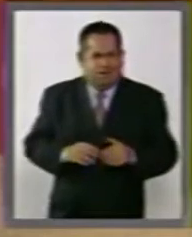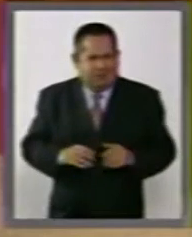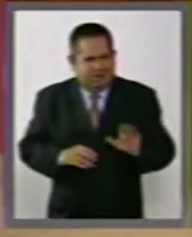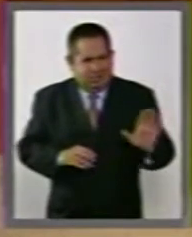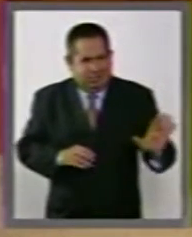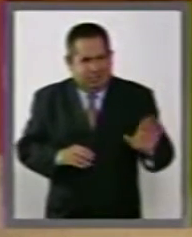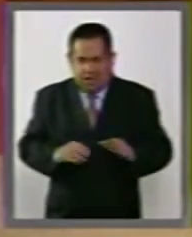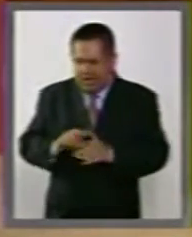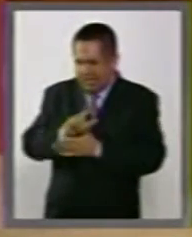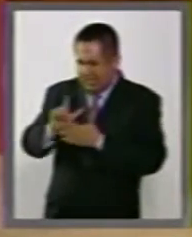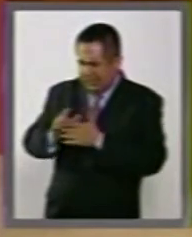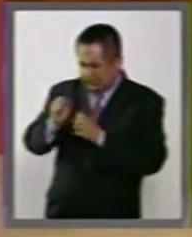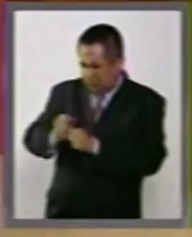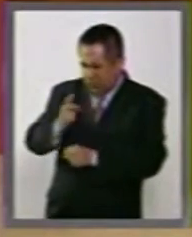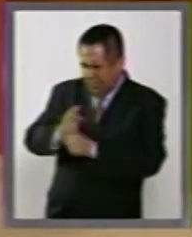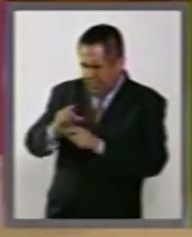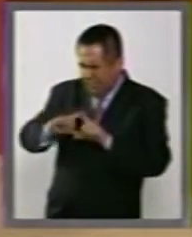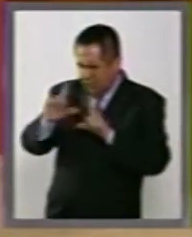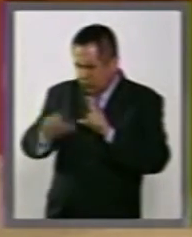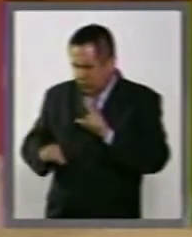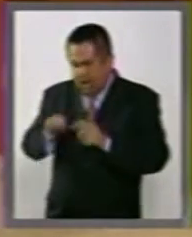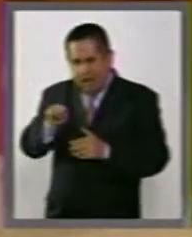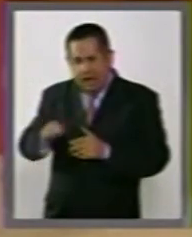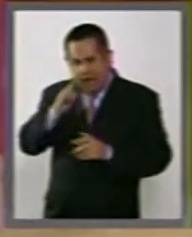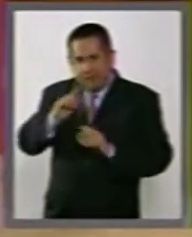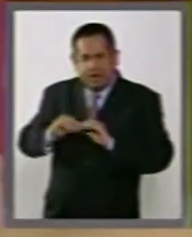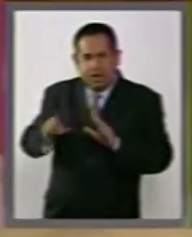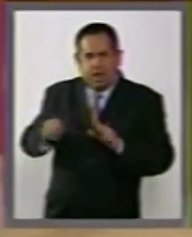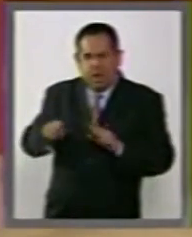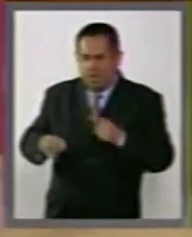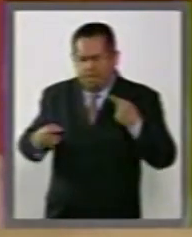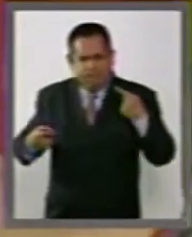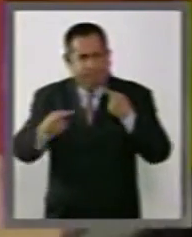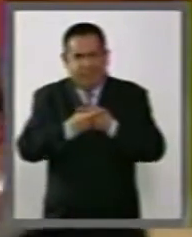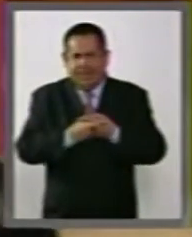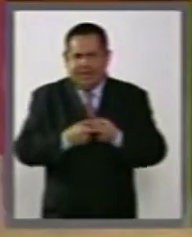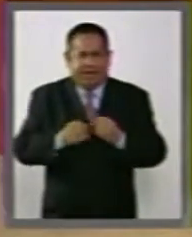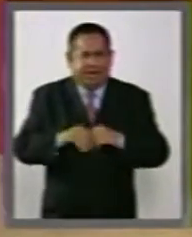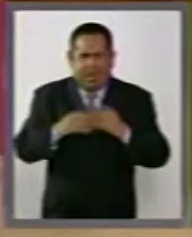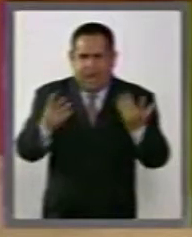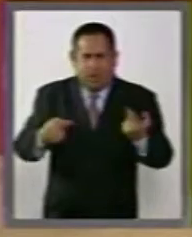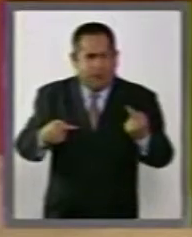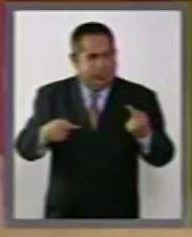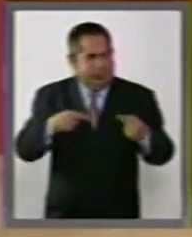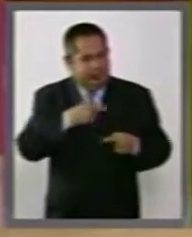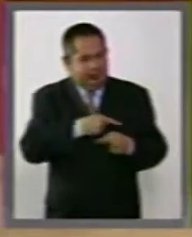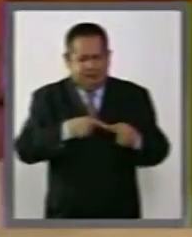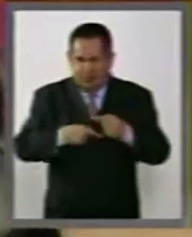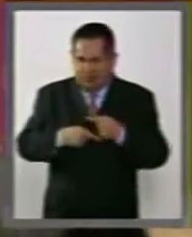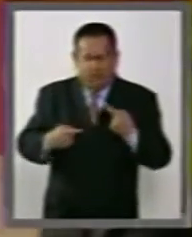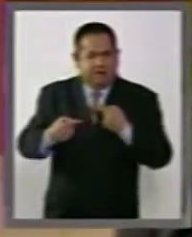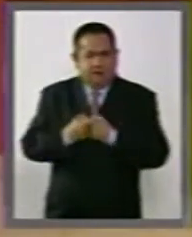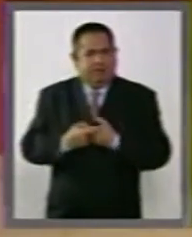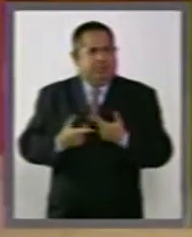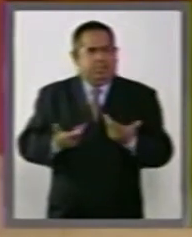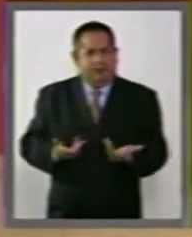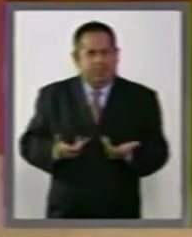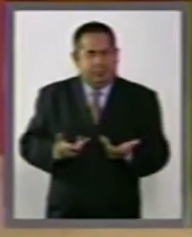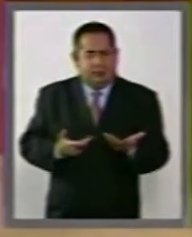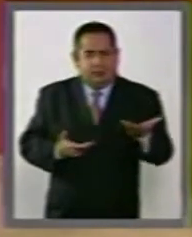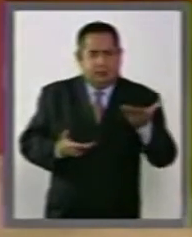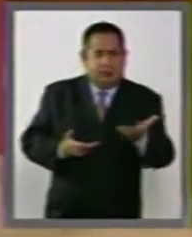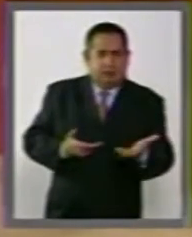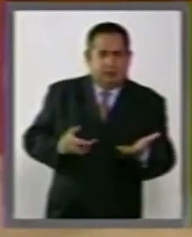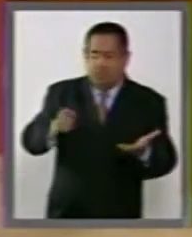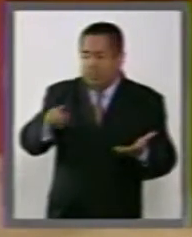Ley de Seguridad Nacional, vamos a ver que hay una contradicción plena en lo que aquí se está planteando